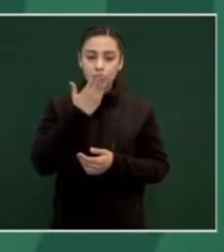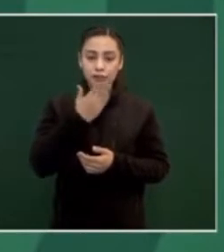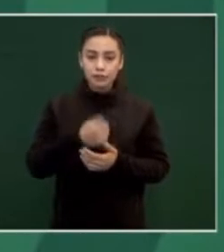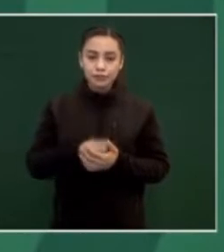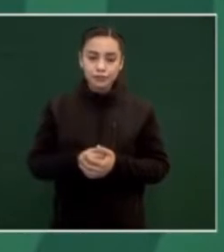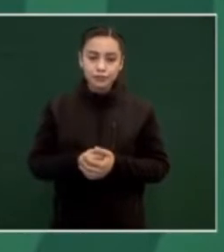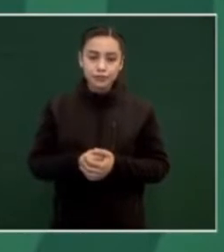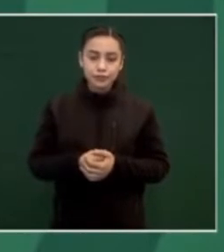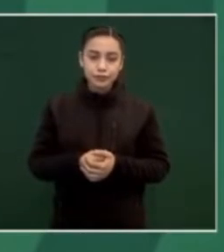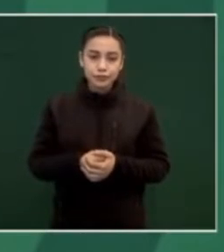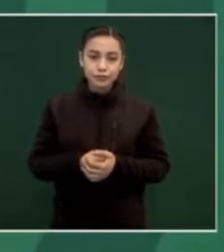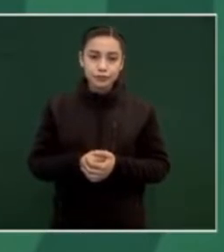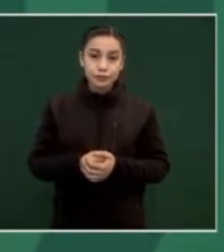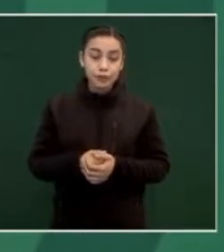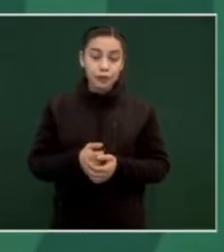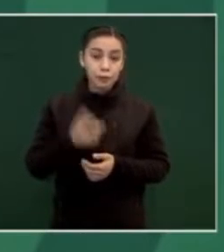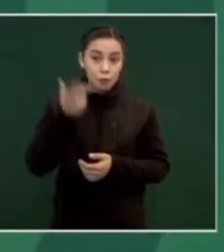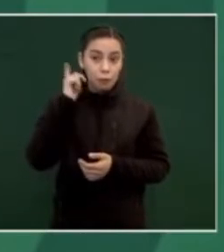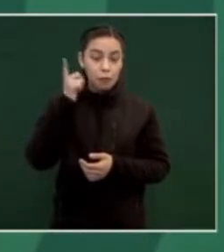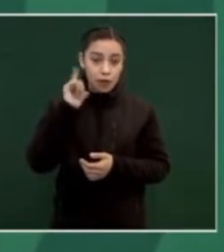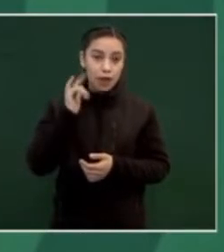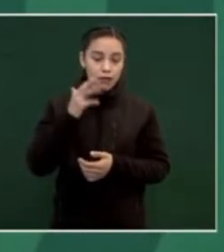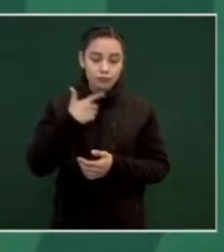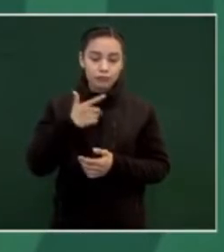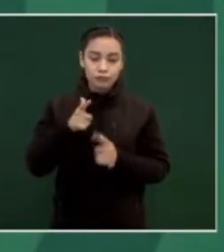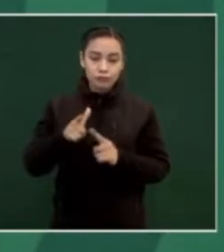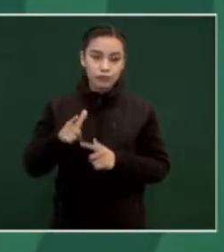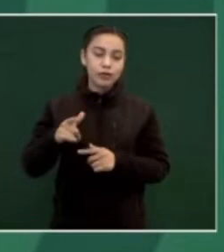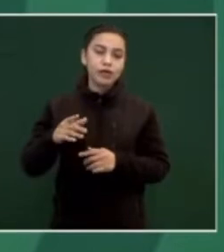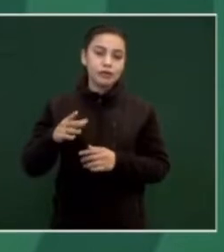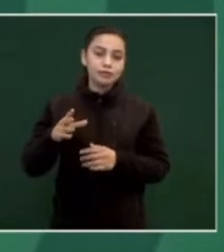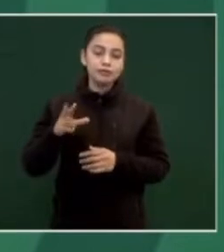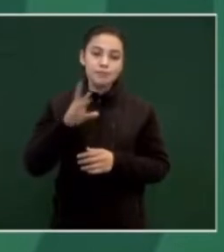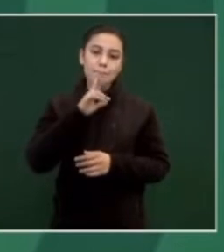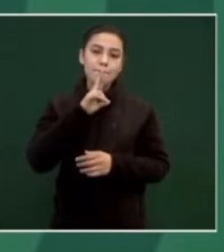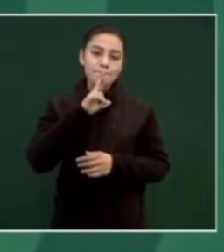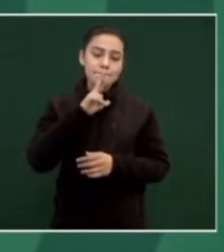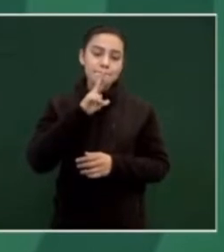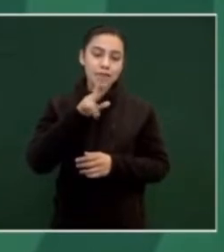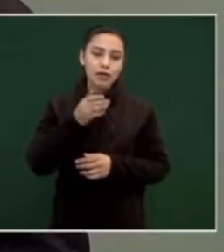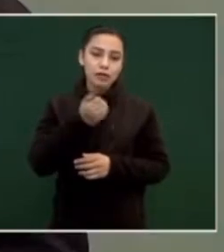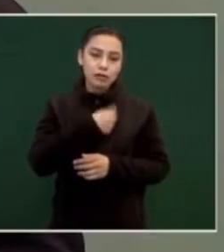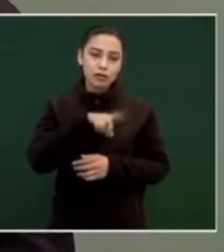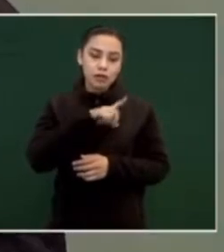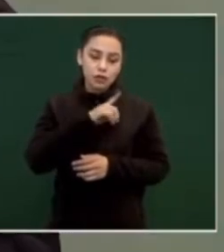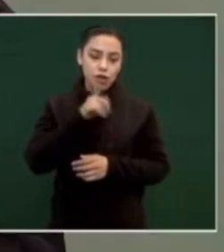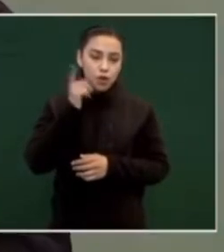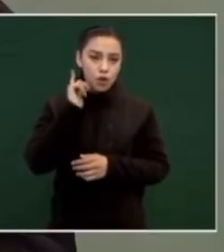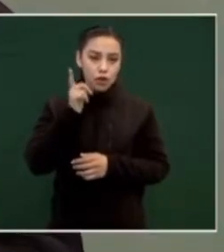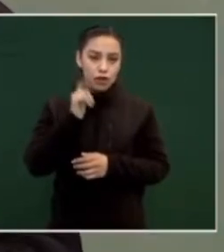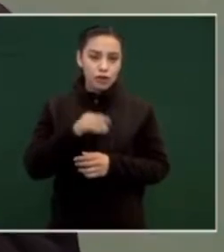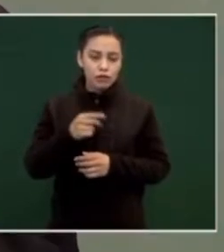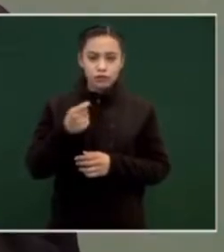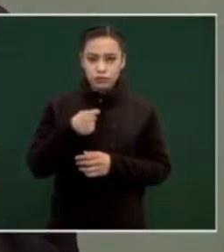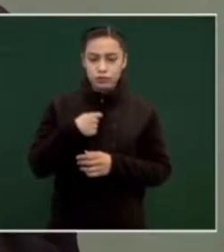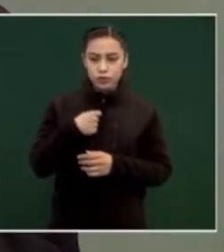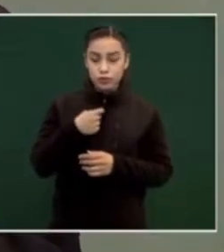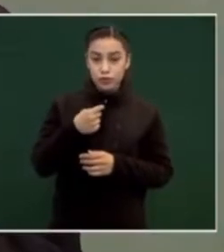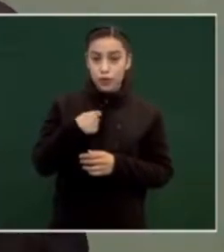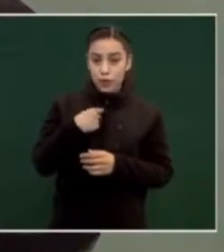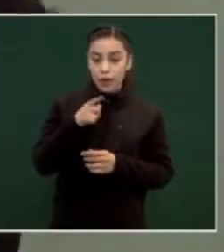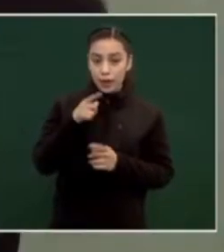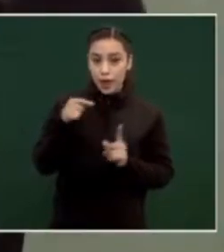sí ojalá y salga adelante bueno ella apenas al relevista dos veces